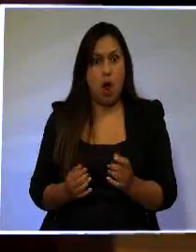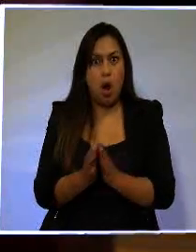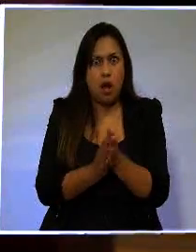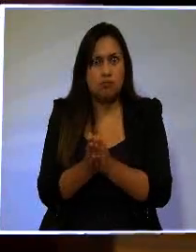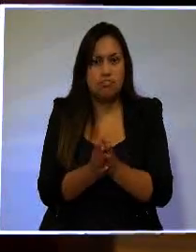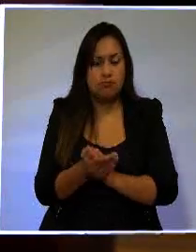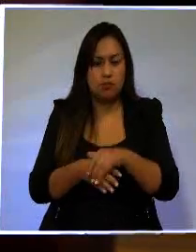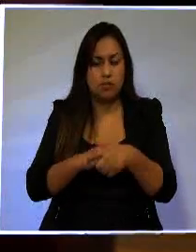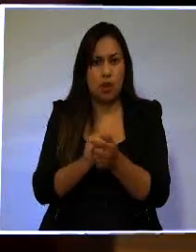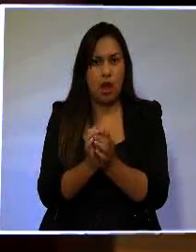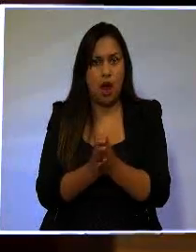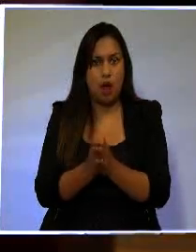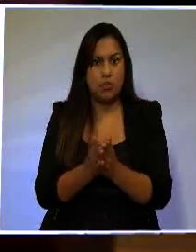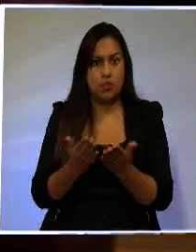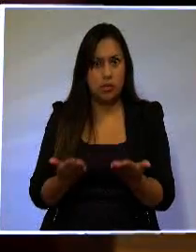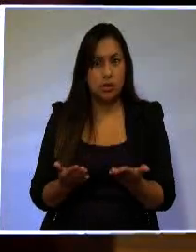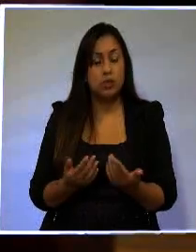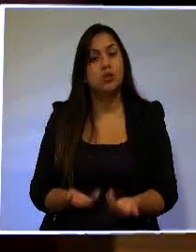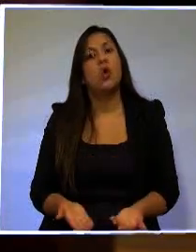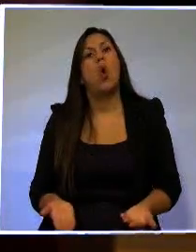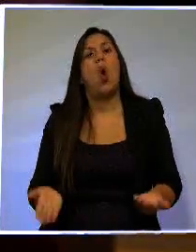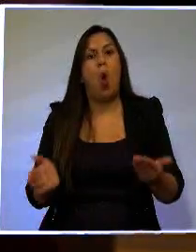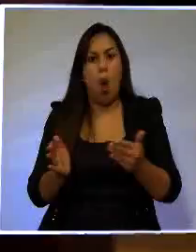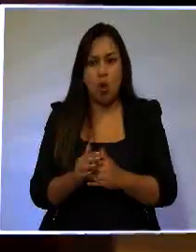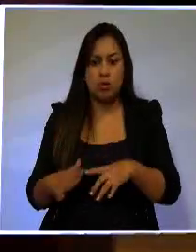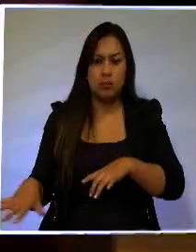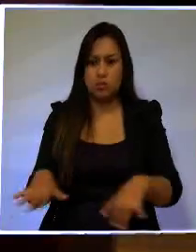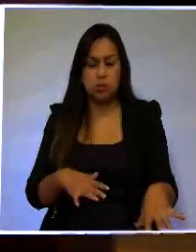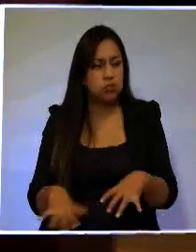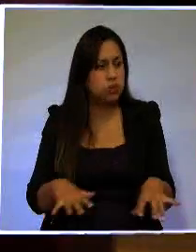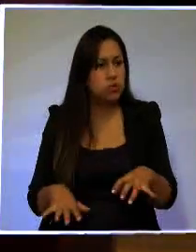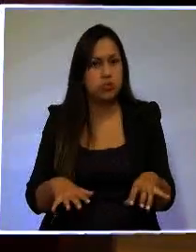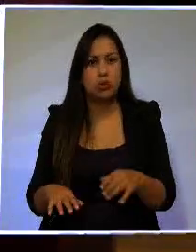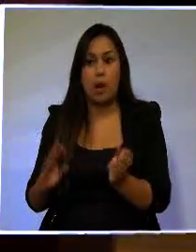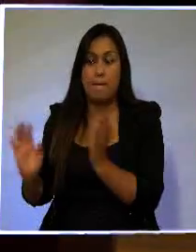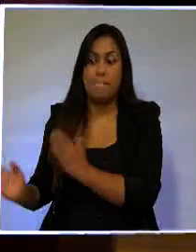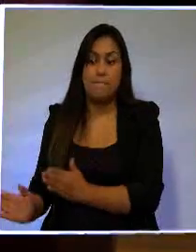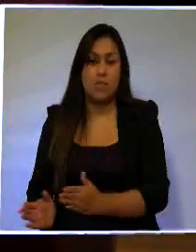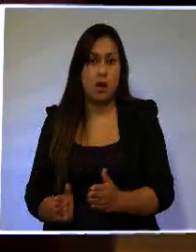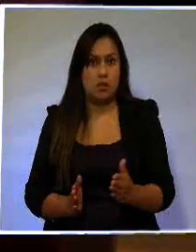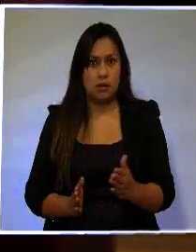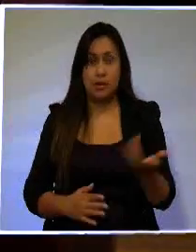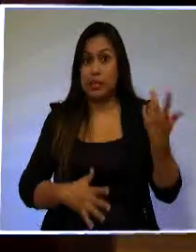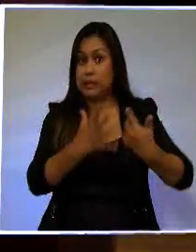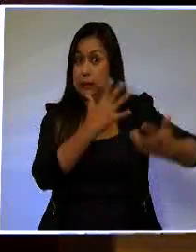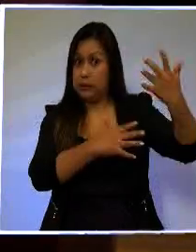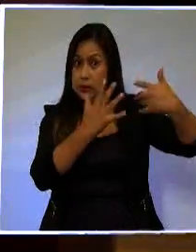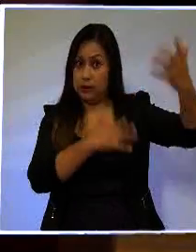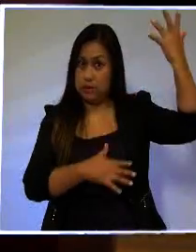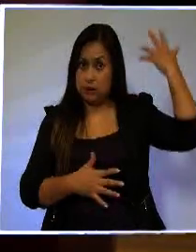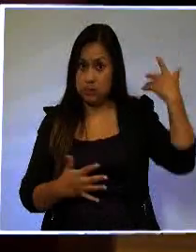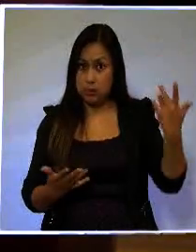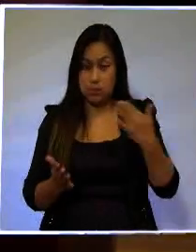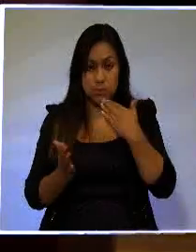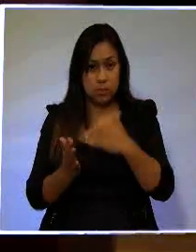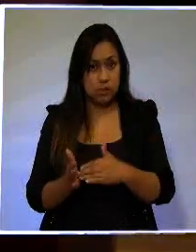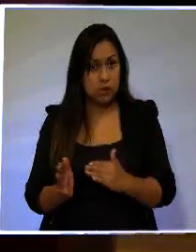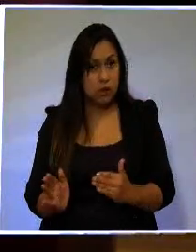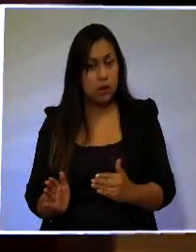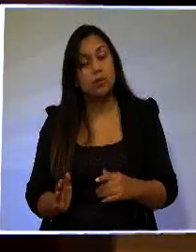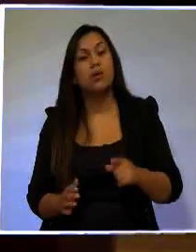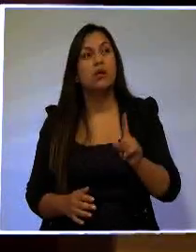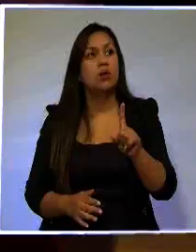volcán hace para redoblar las actividades de preparación es muy importante que veamos la historia no en la historia por ejemplo